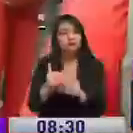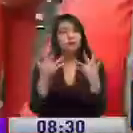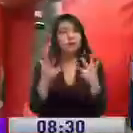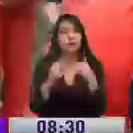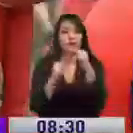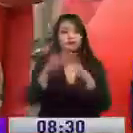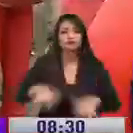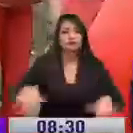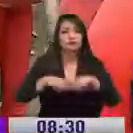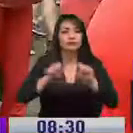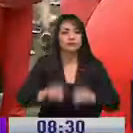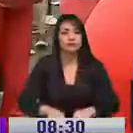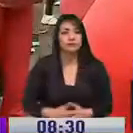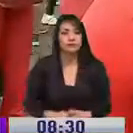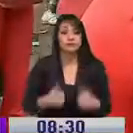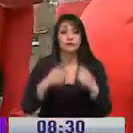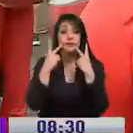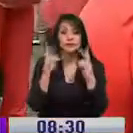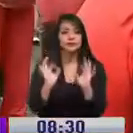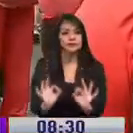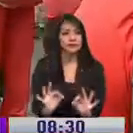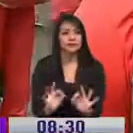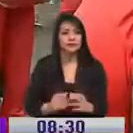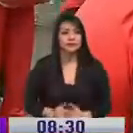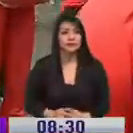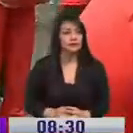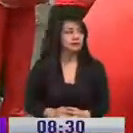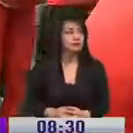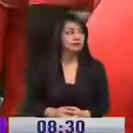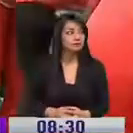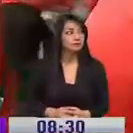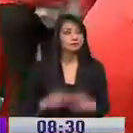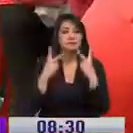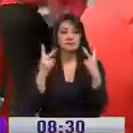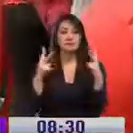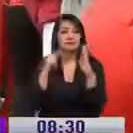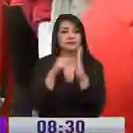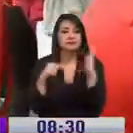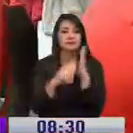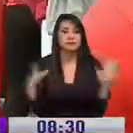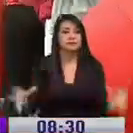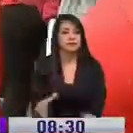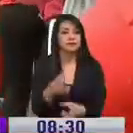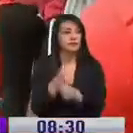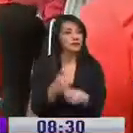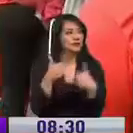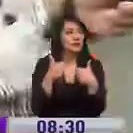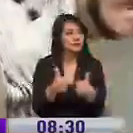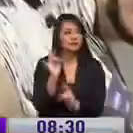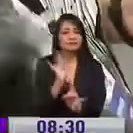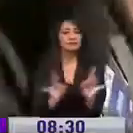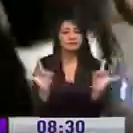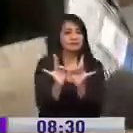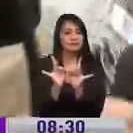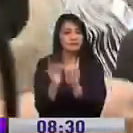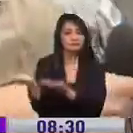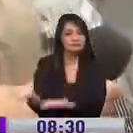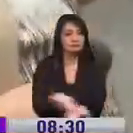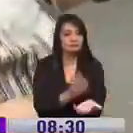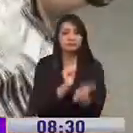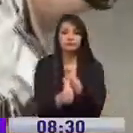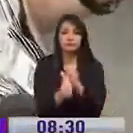La construcción la veo muy bien, que está avanzando, se la ve con todas las normas de seguridad, la veo en perfecto estado. El evento